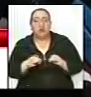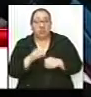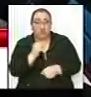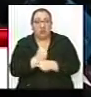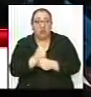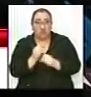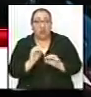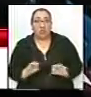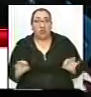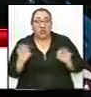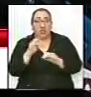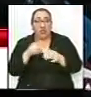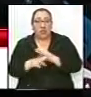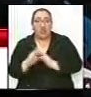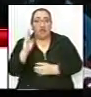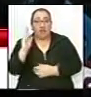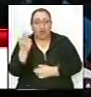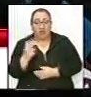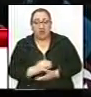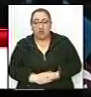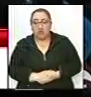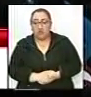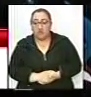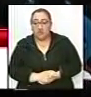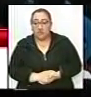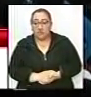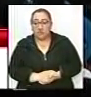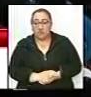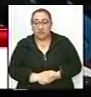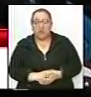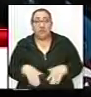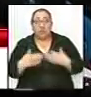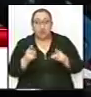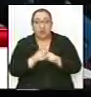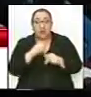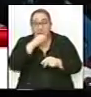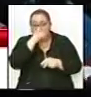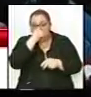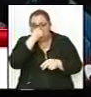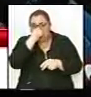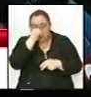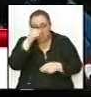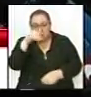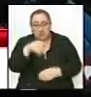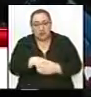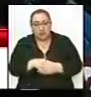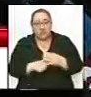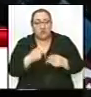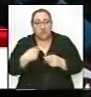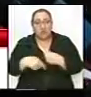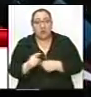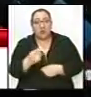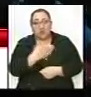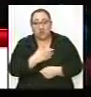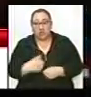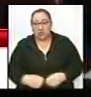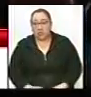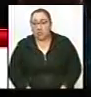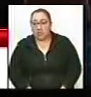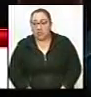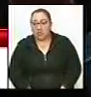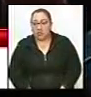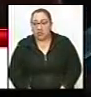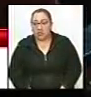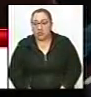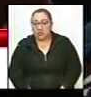también importantes en esta actividad deportiva, van a poder también votar y elegir al próximo presidente. Cuando usted dice que se toma